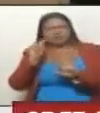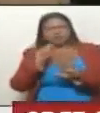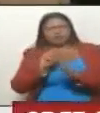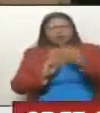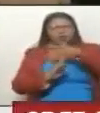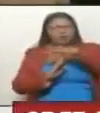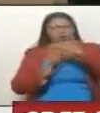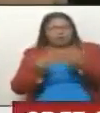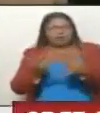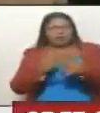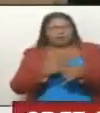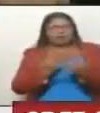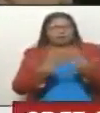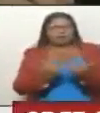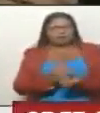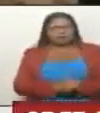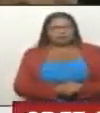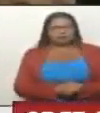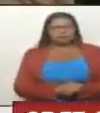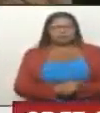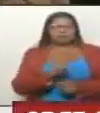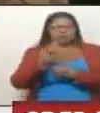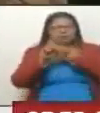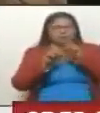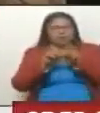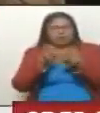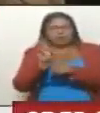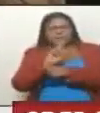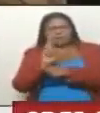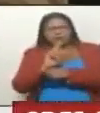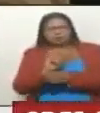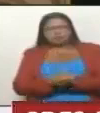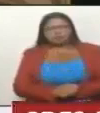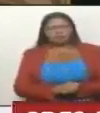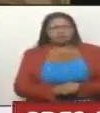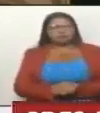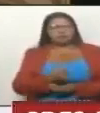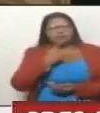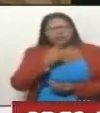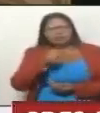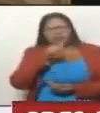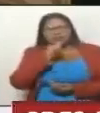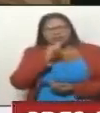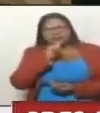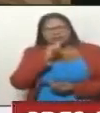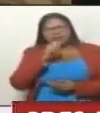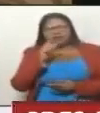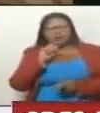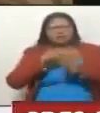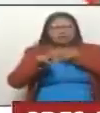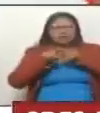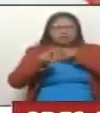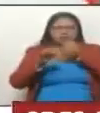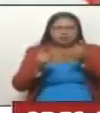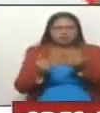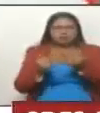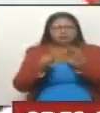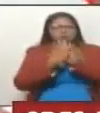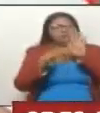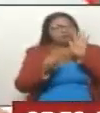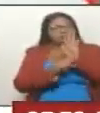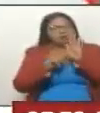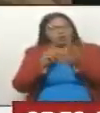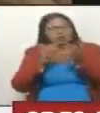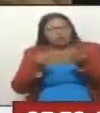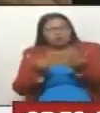el corte a esta hora. Mi pregunta va orientada, porque usted decía ahorita, hay quienes han hecho críticas de la Constitución. Es más,